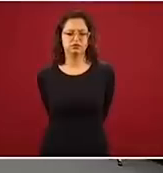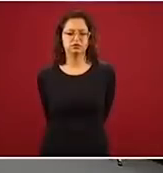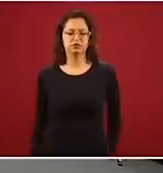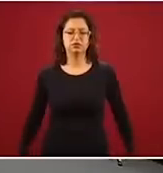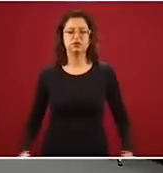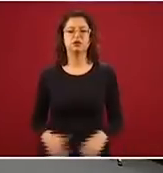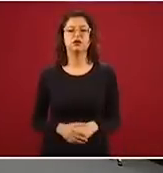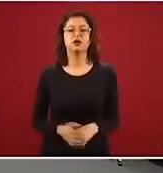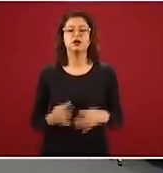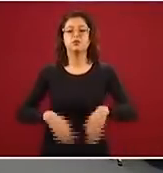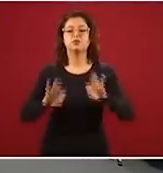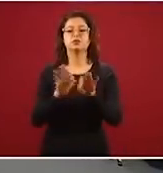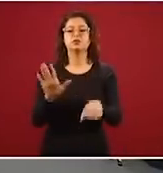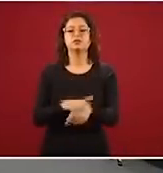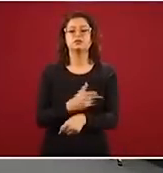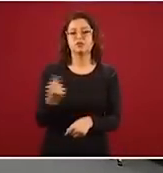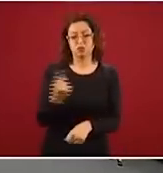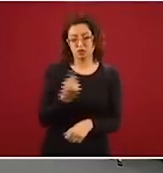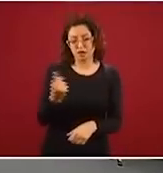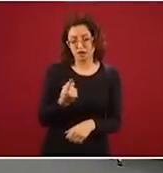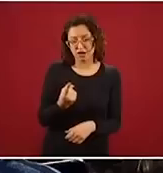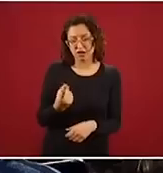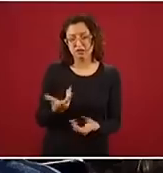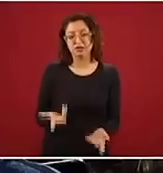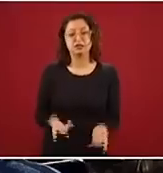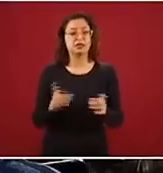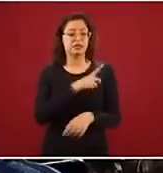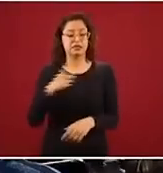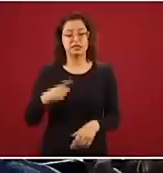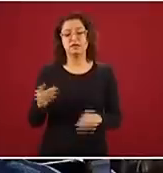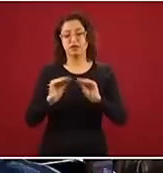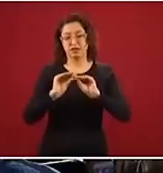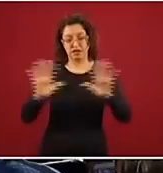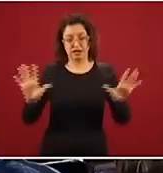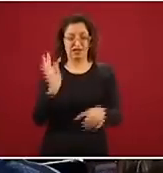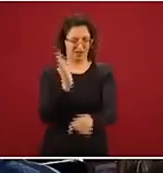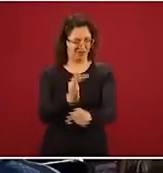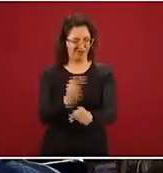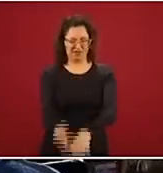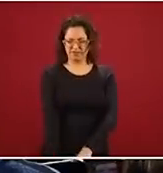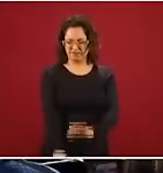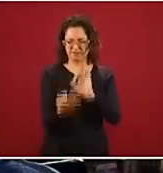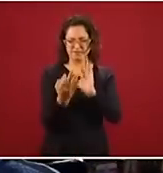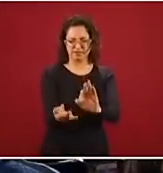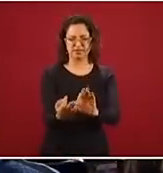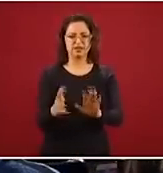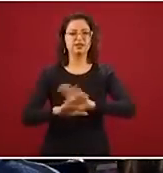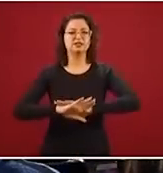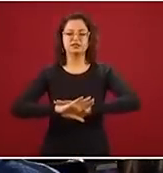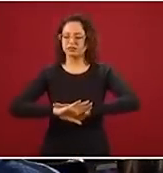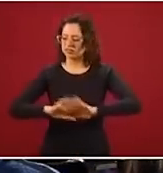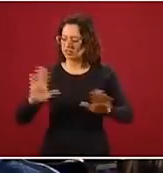¿Saben por qué es importante todo esto? Aclarar paradas para cerrarle el